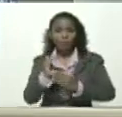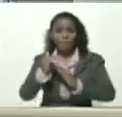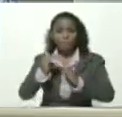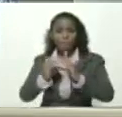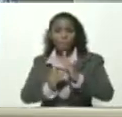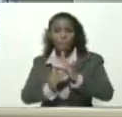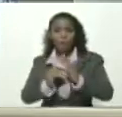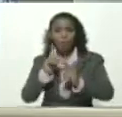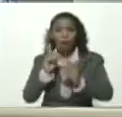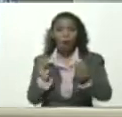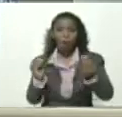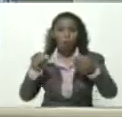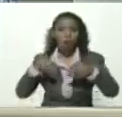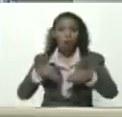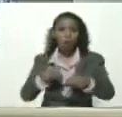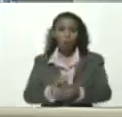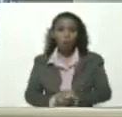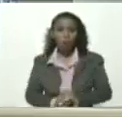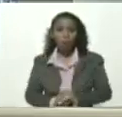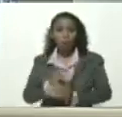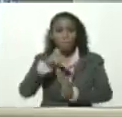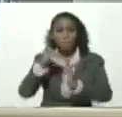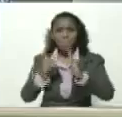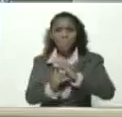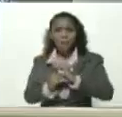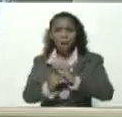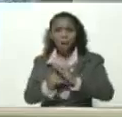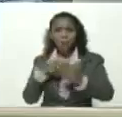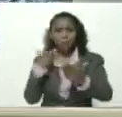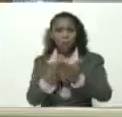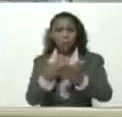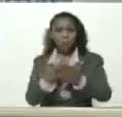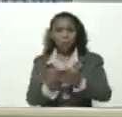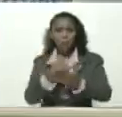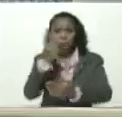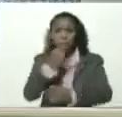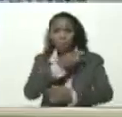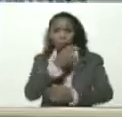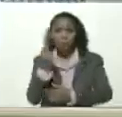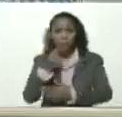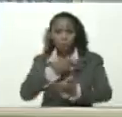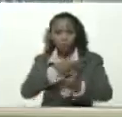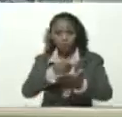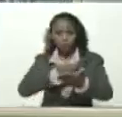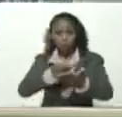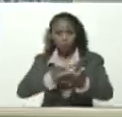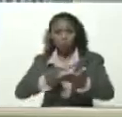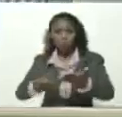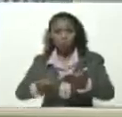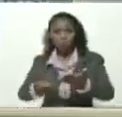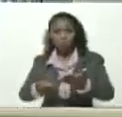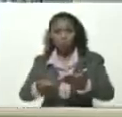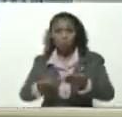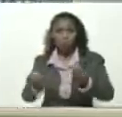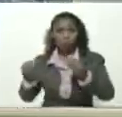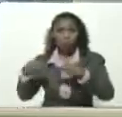un acuerdo, bajo unas pautas, bajo compromisos escritos que regulan